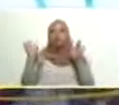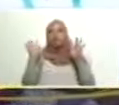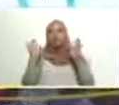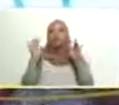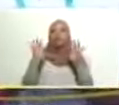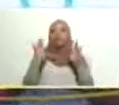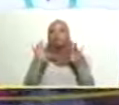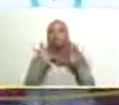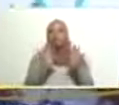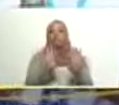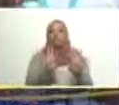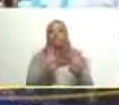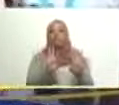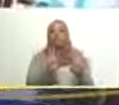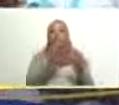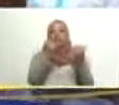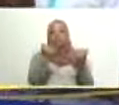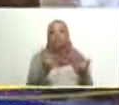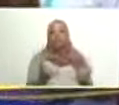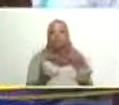estudiantil. Que ya llegó,